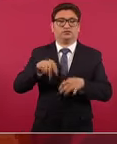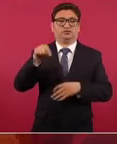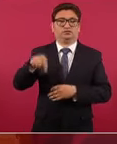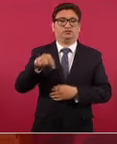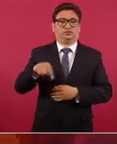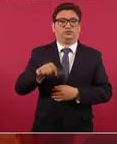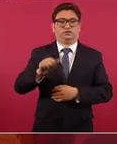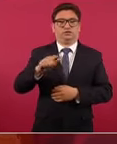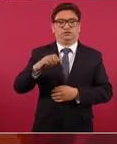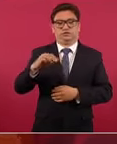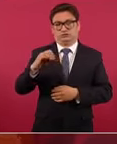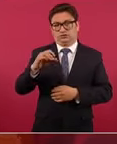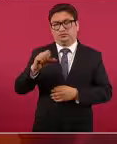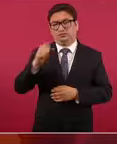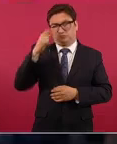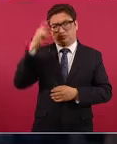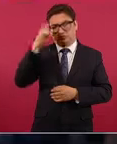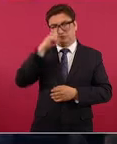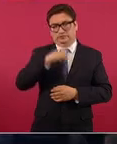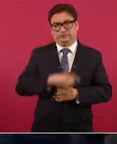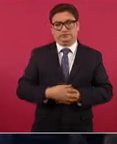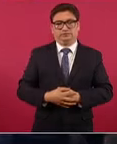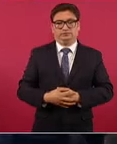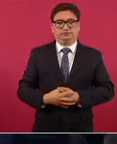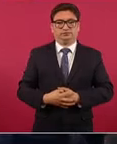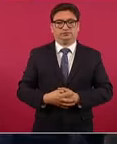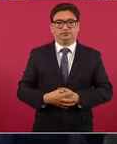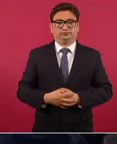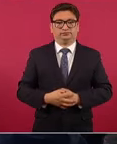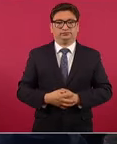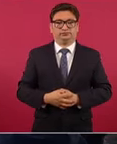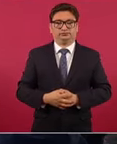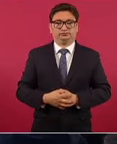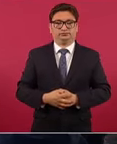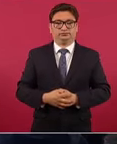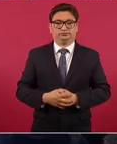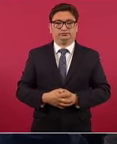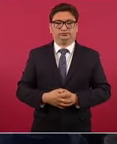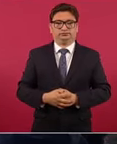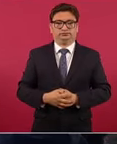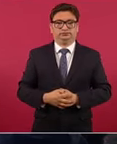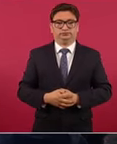que funcione bien en el hospital para levantar